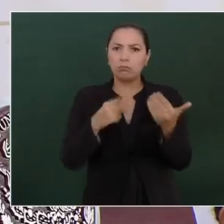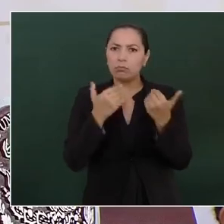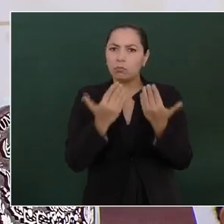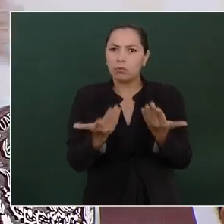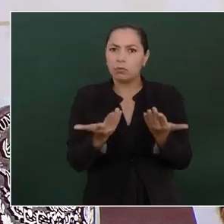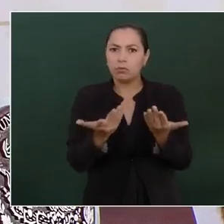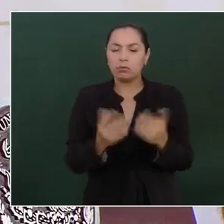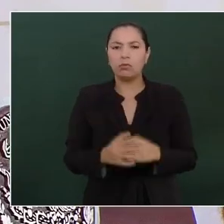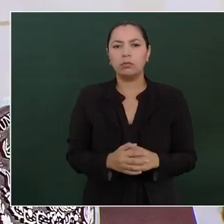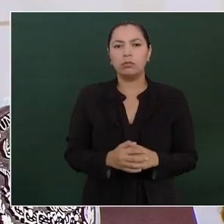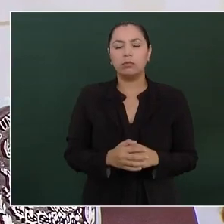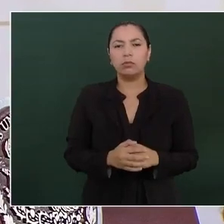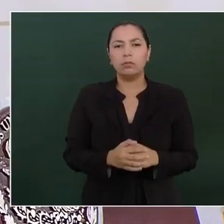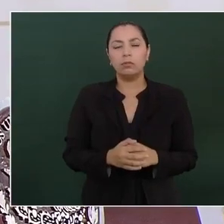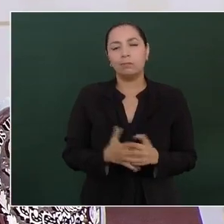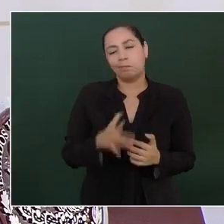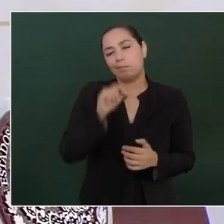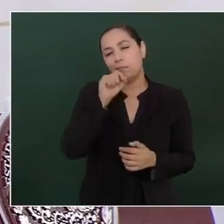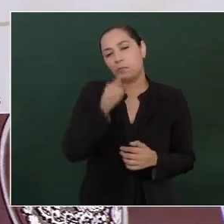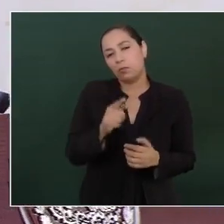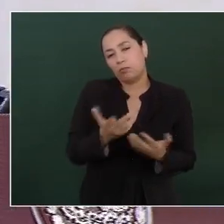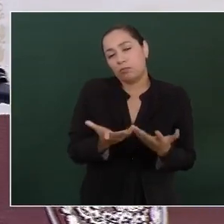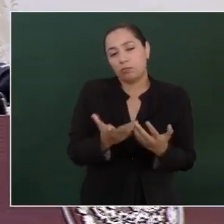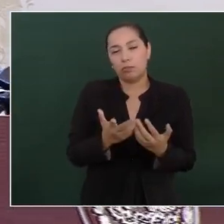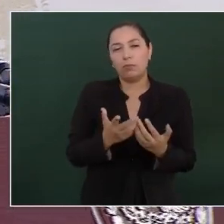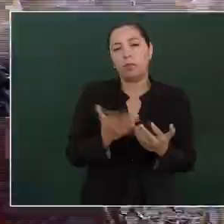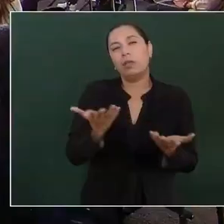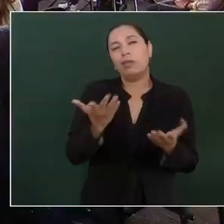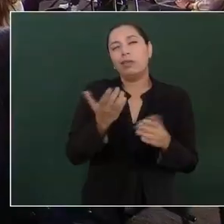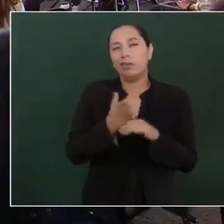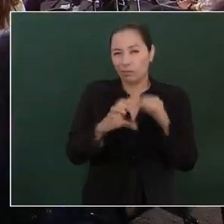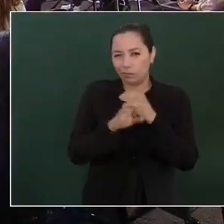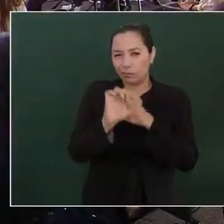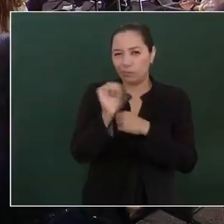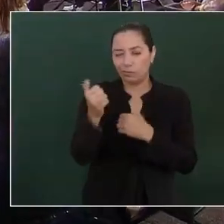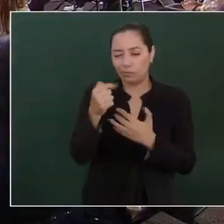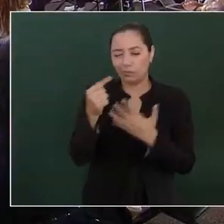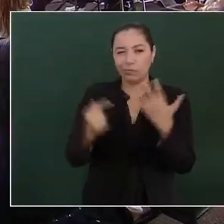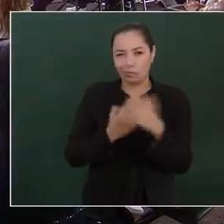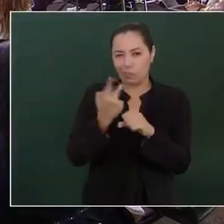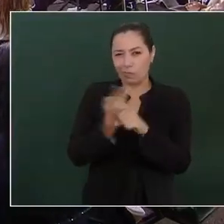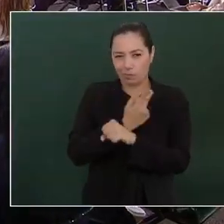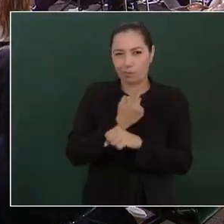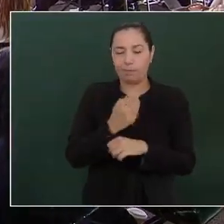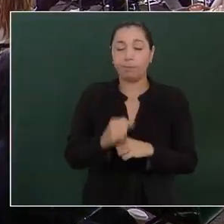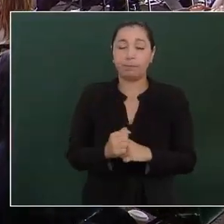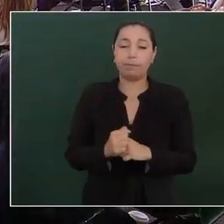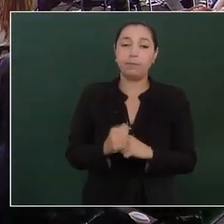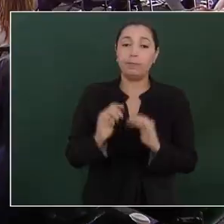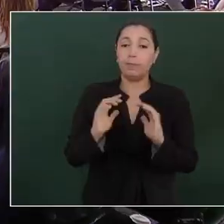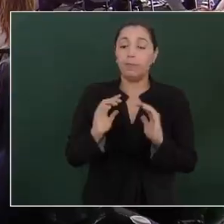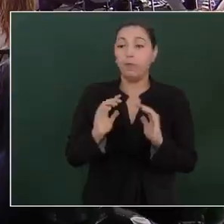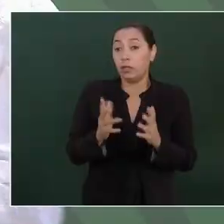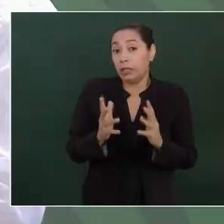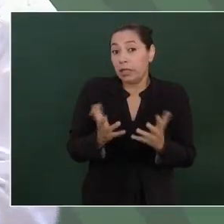Y alguien, porque también eso es otra cosa que sucede, ya